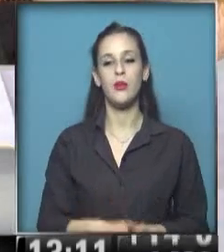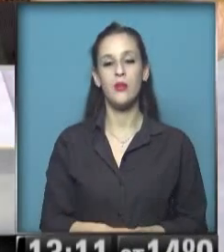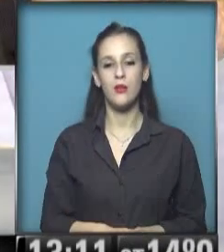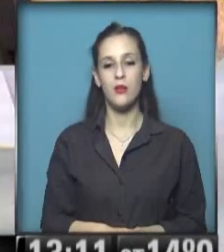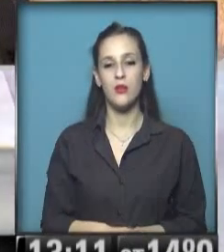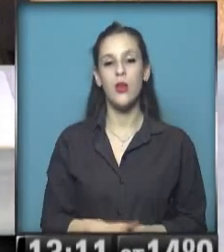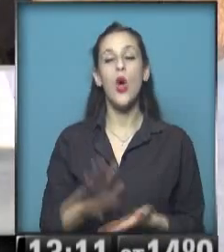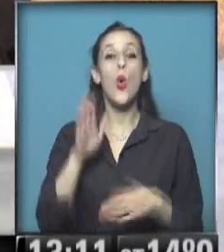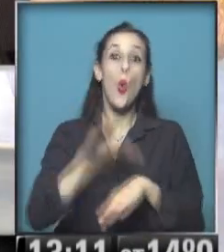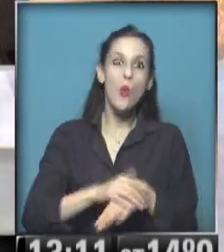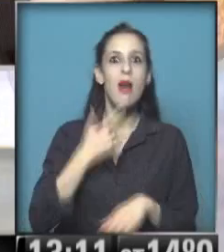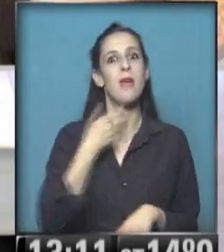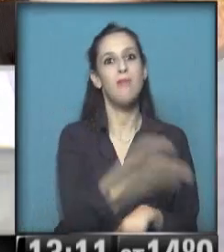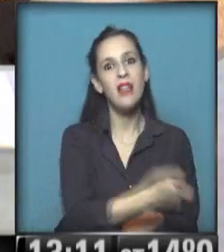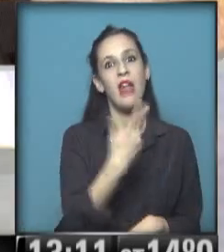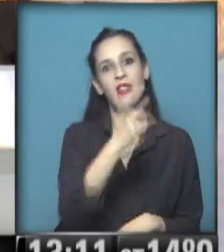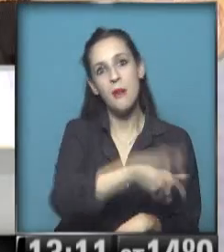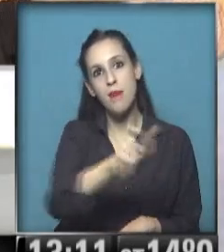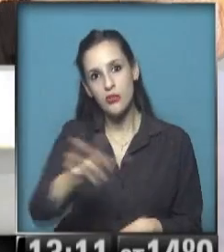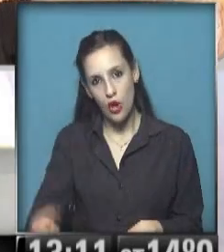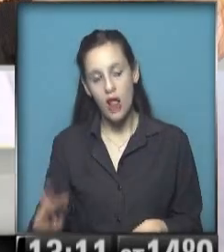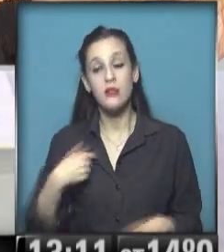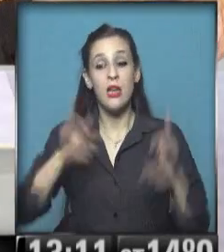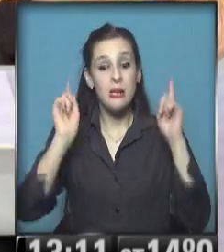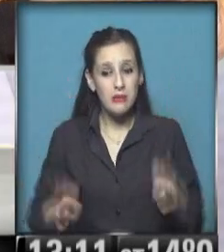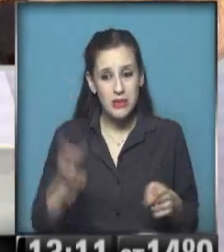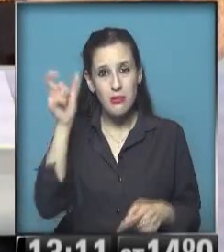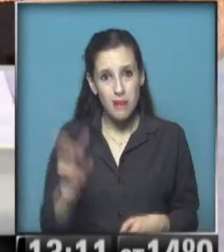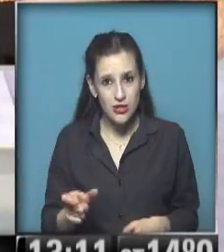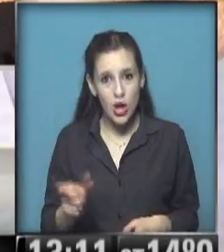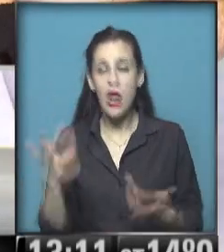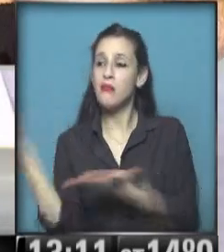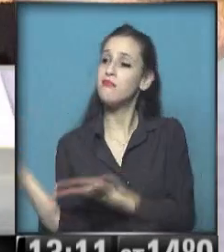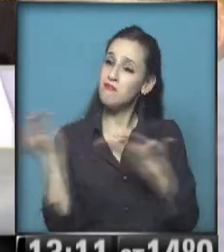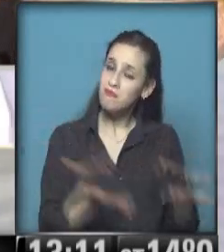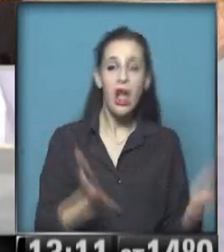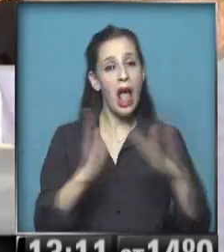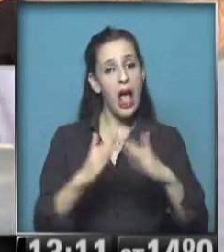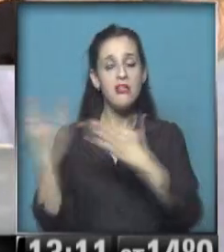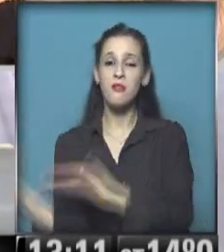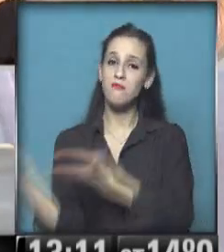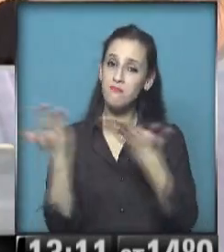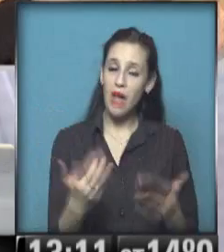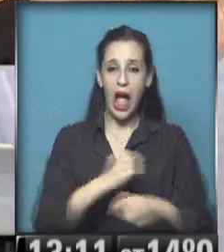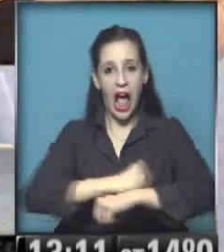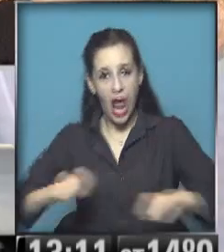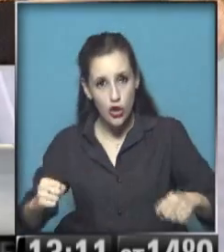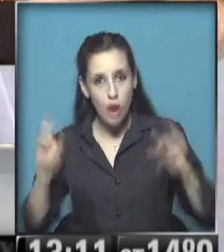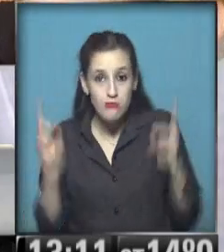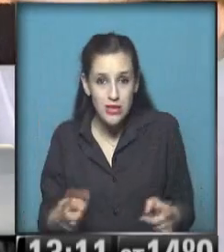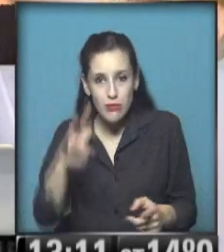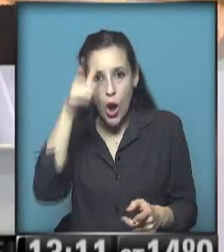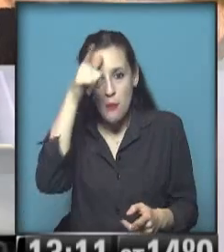marco del triple crimen. Fue la misma persona la que recibe en su casa, ni más ni menos que a este